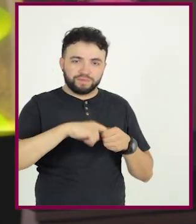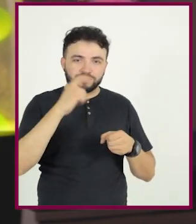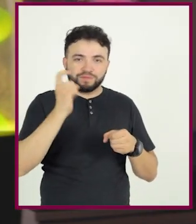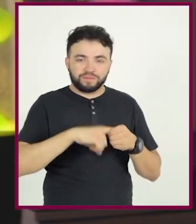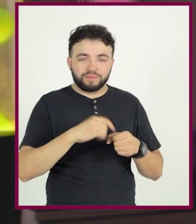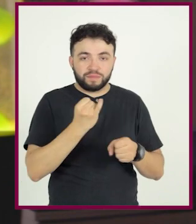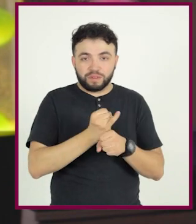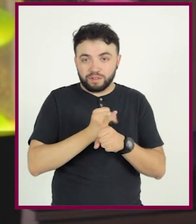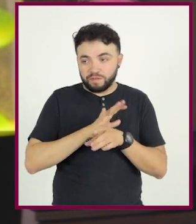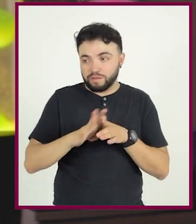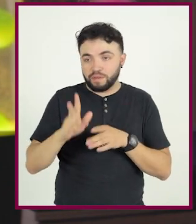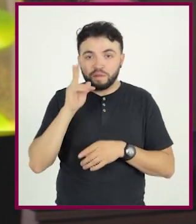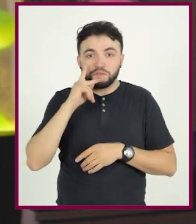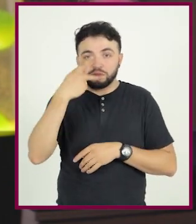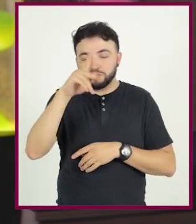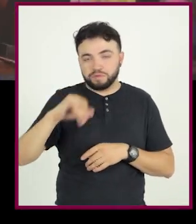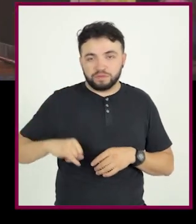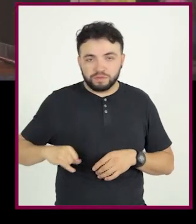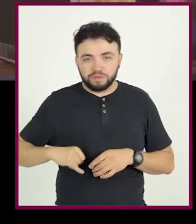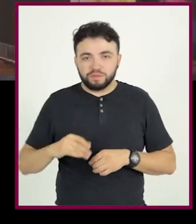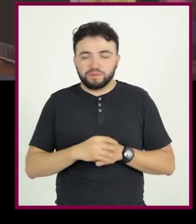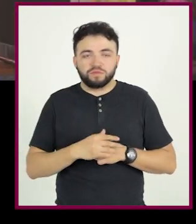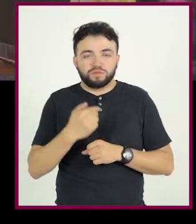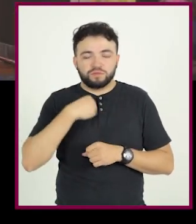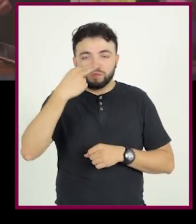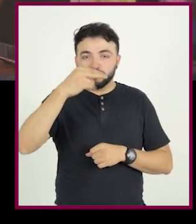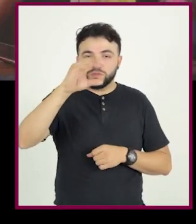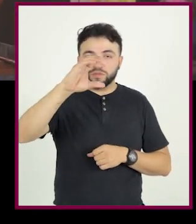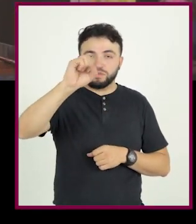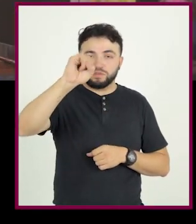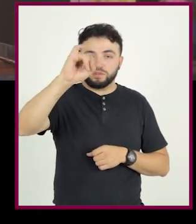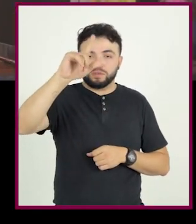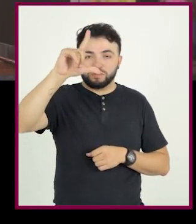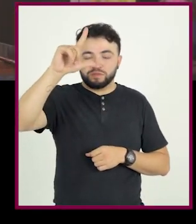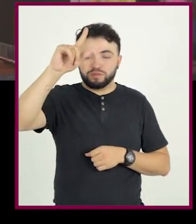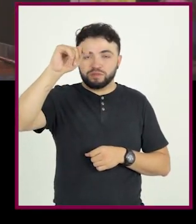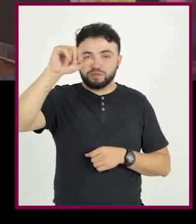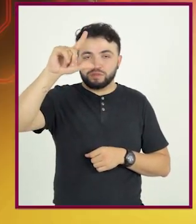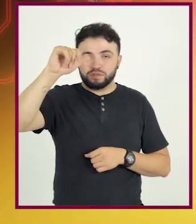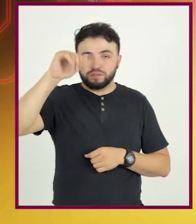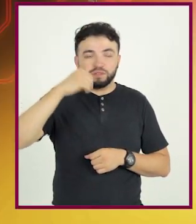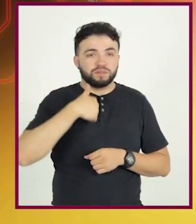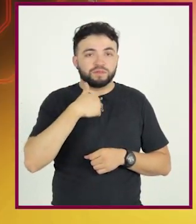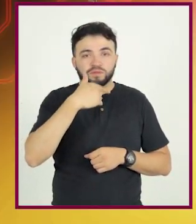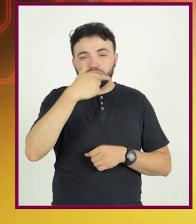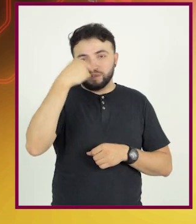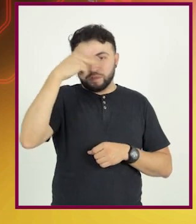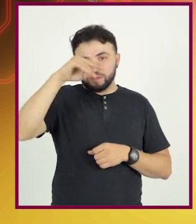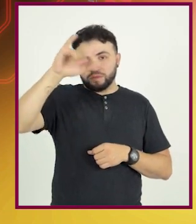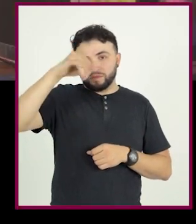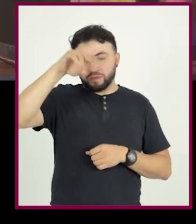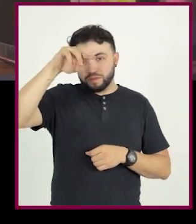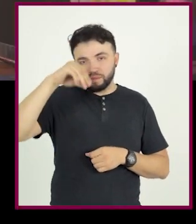que les presentamos haya sido de su interés. Yo soy Citlali, él es el histórico Juanma. Y